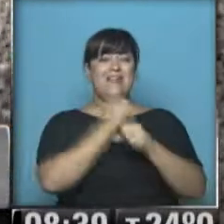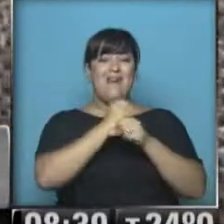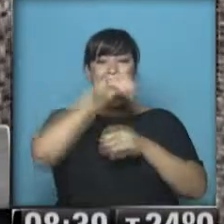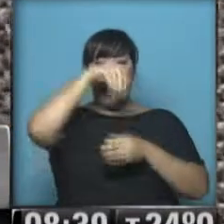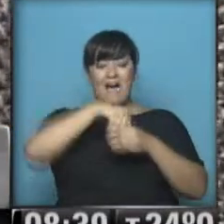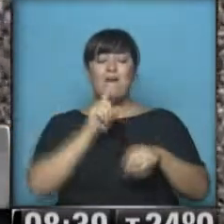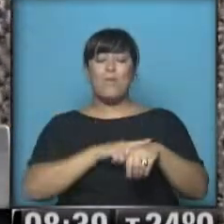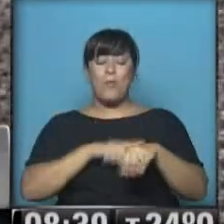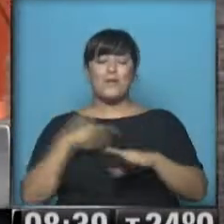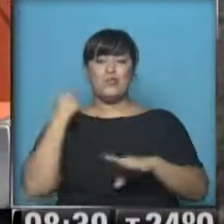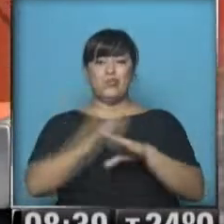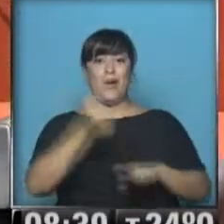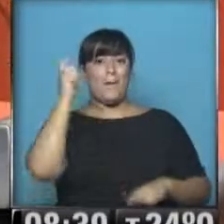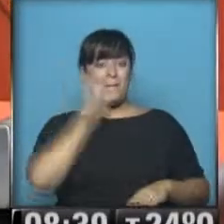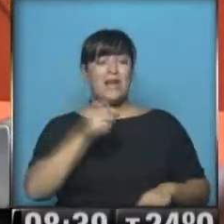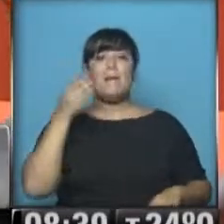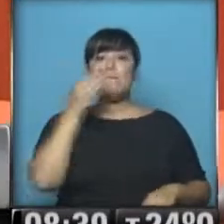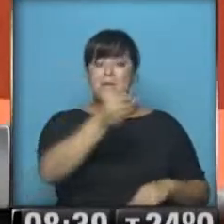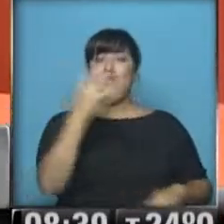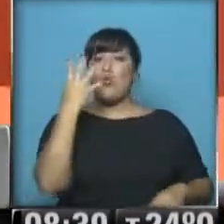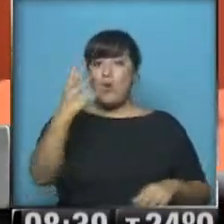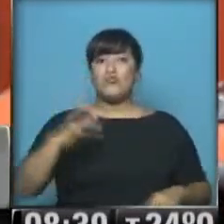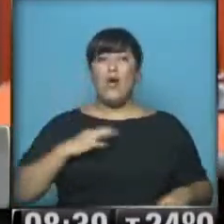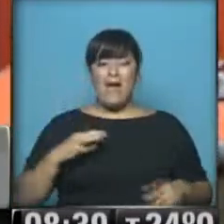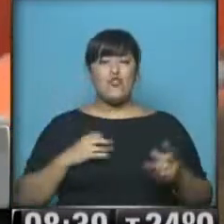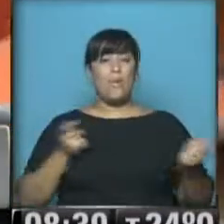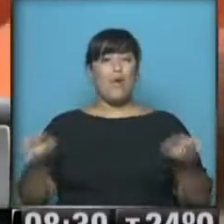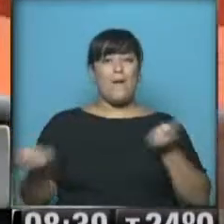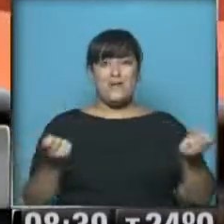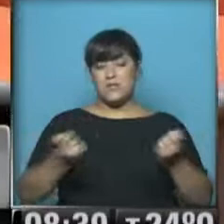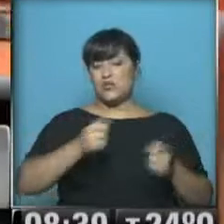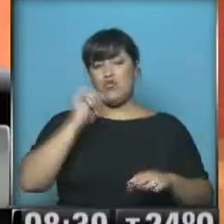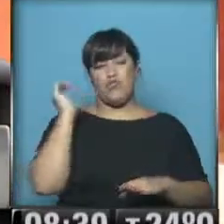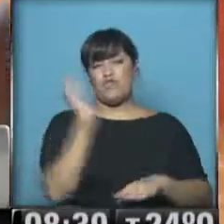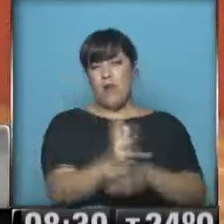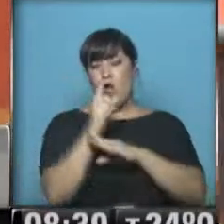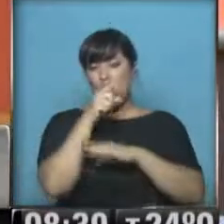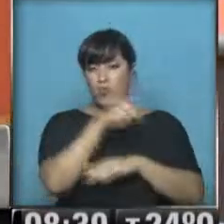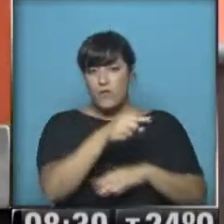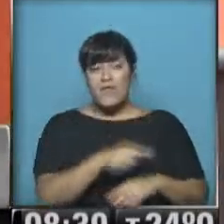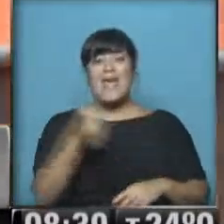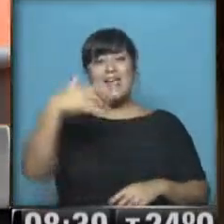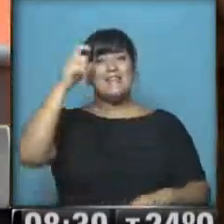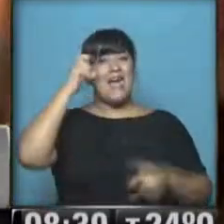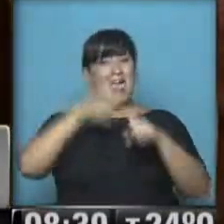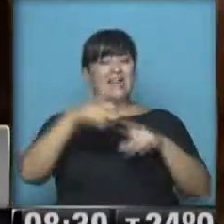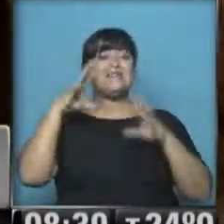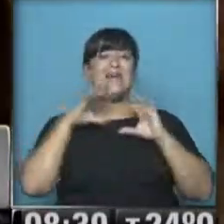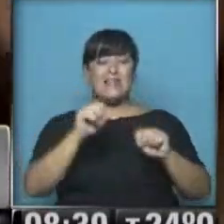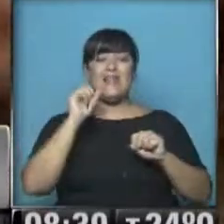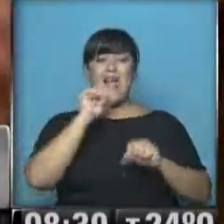se pide cuatro años de prisión por administración fraudulenta ella fue secretaria de medio ambiente